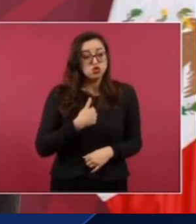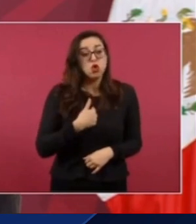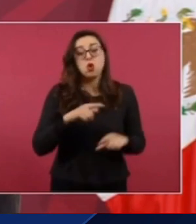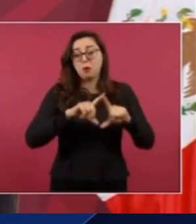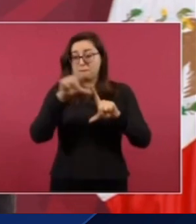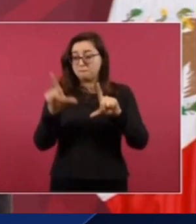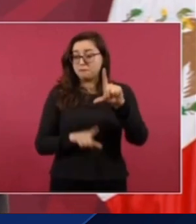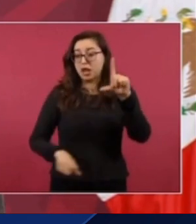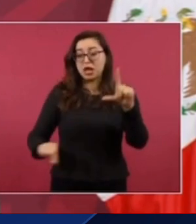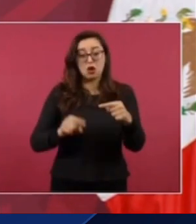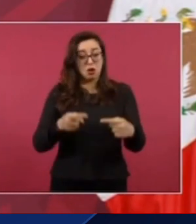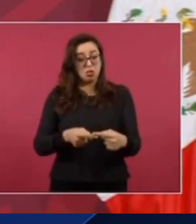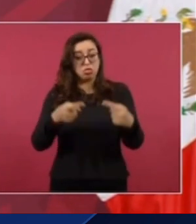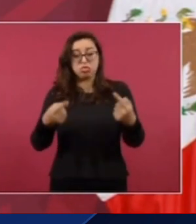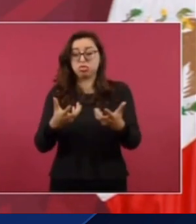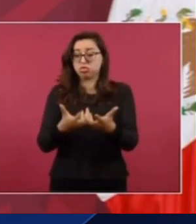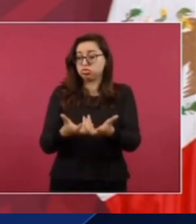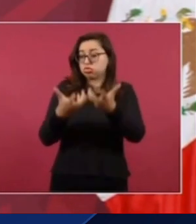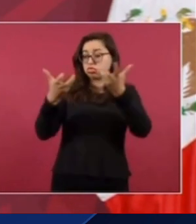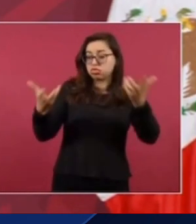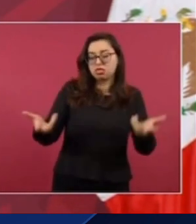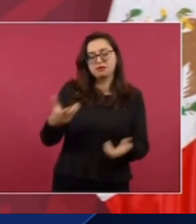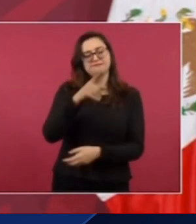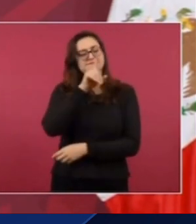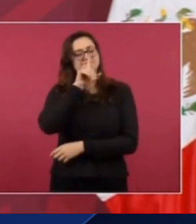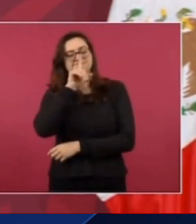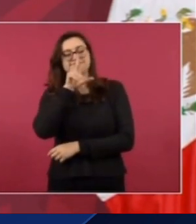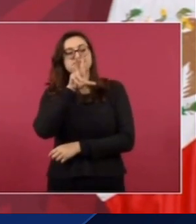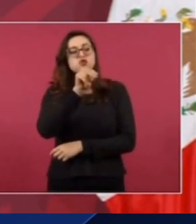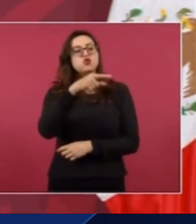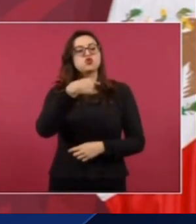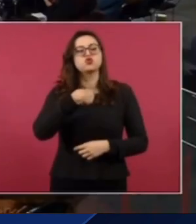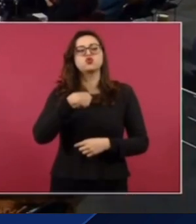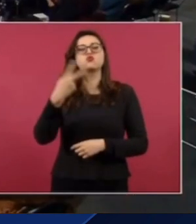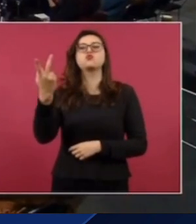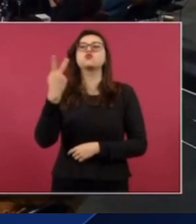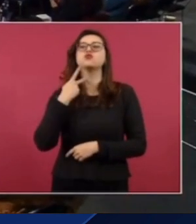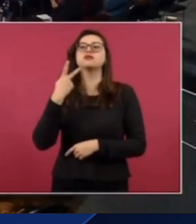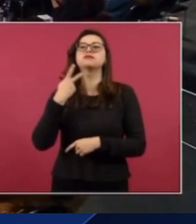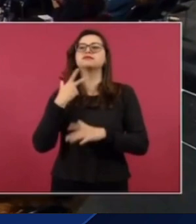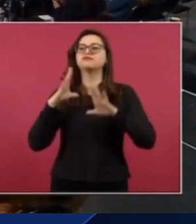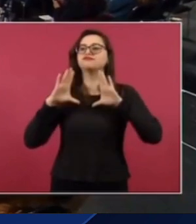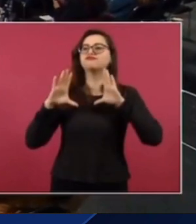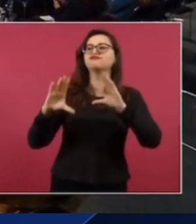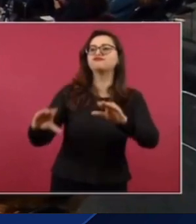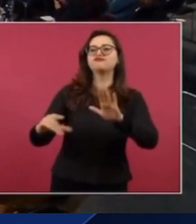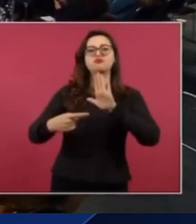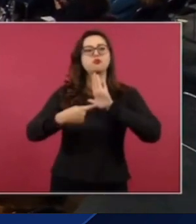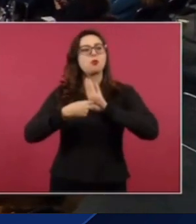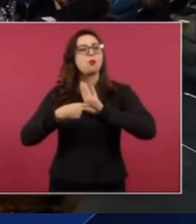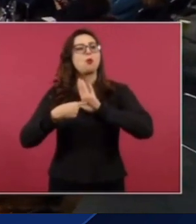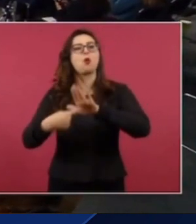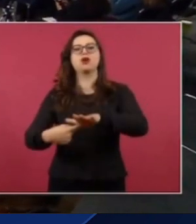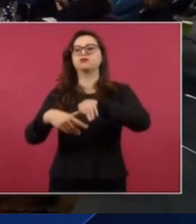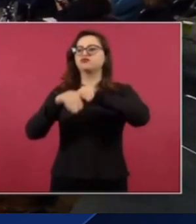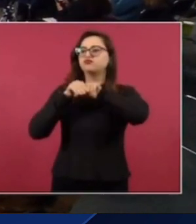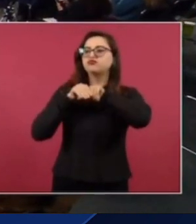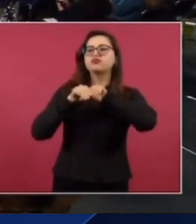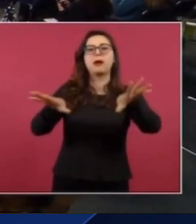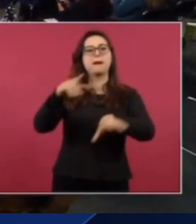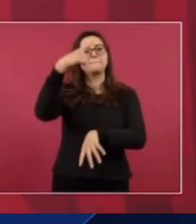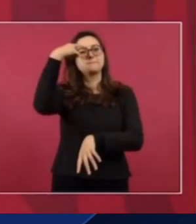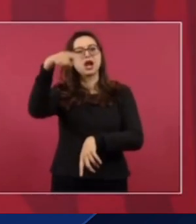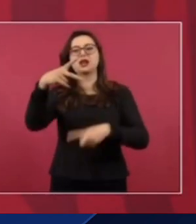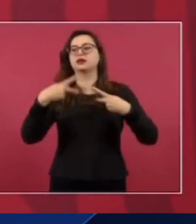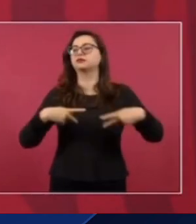mentirosos cabrones O sea el presidente de la república se quejó y le respondió dicen que soy